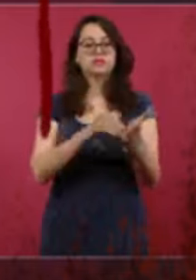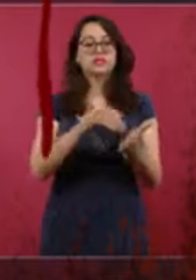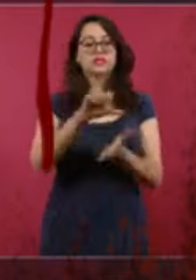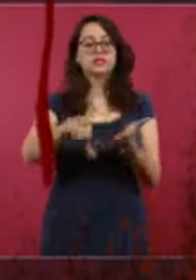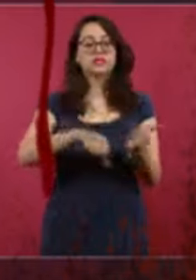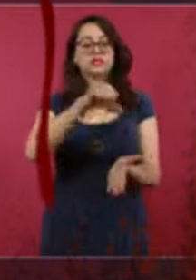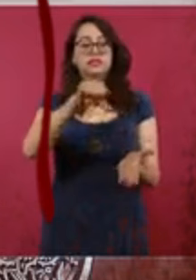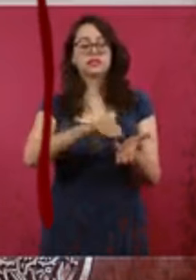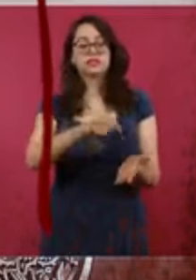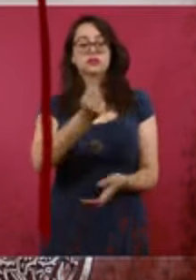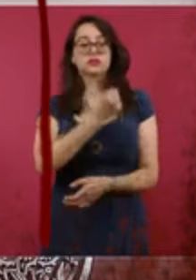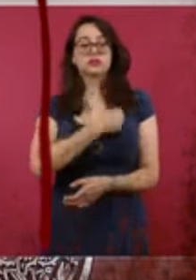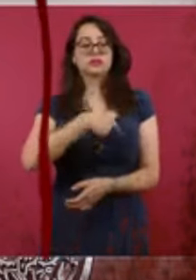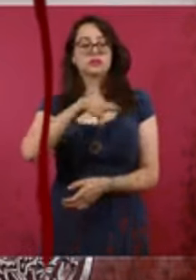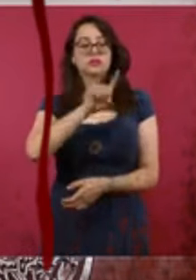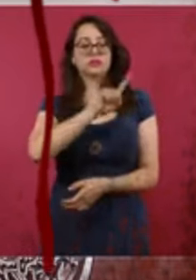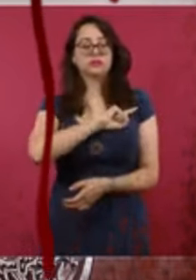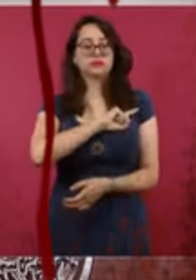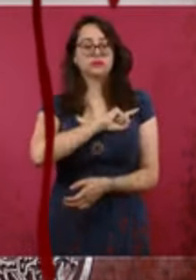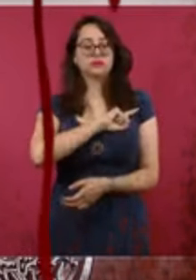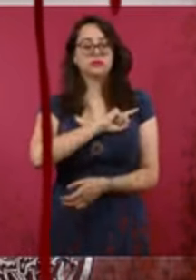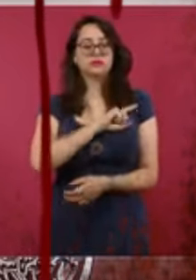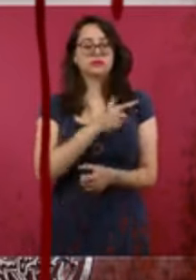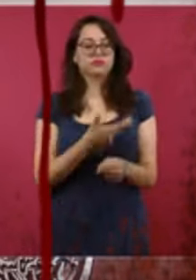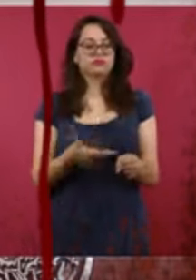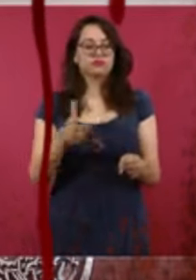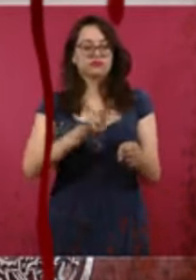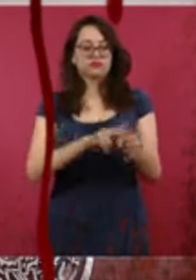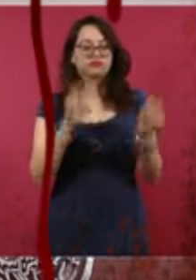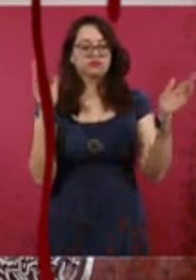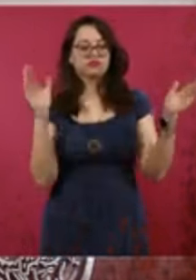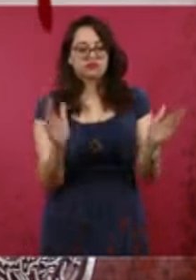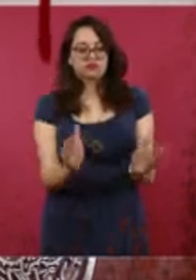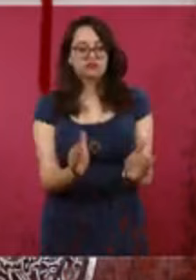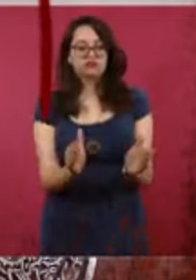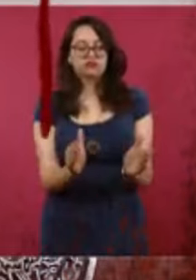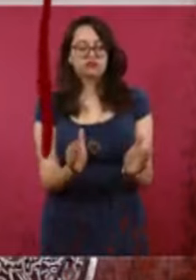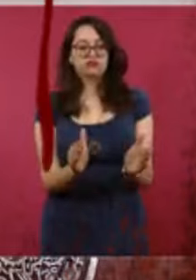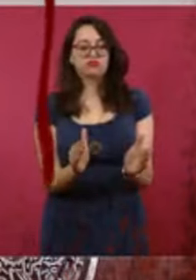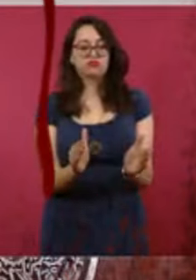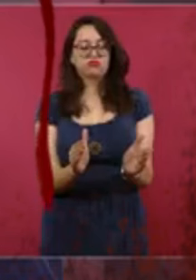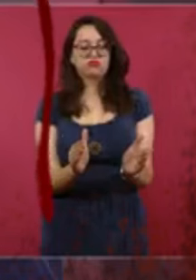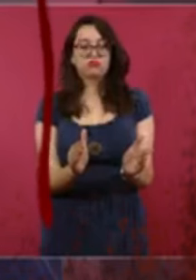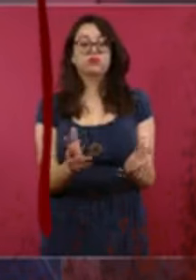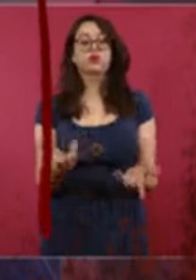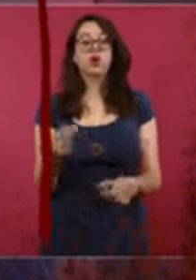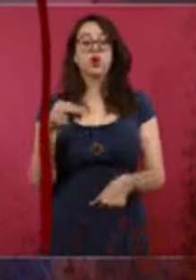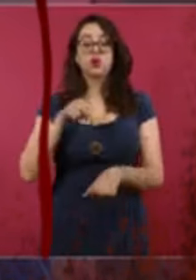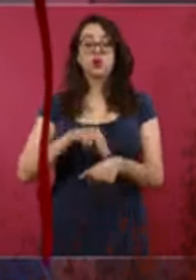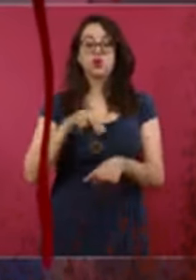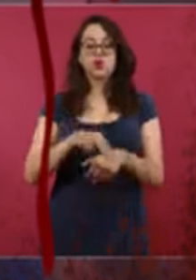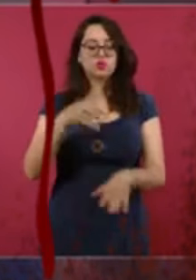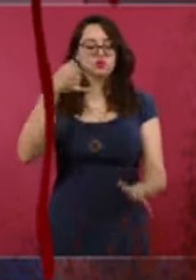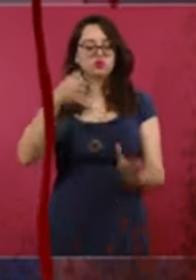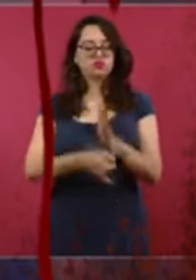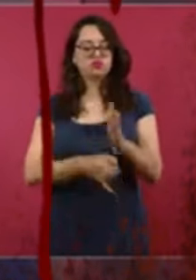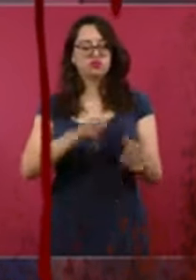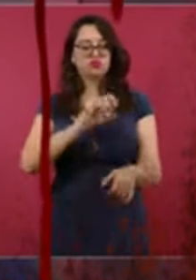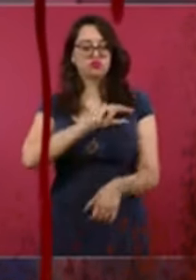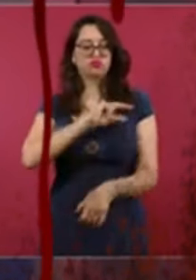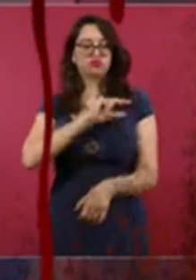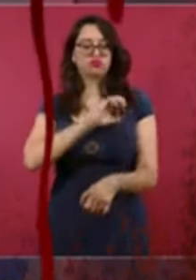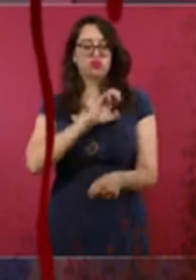ya prontito van a darte la cita para el día siguiente, más o menos. Así como funcionan los sistemas de salud de los países